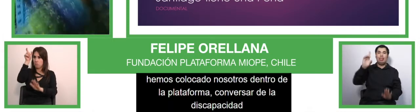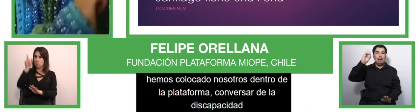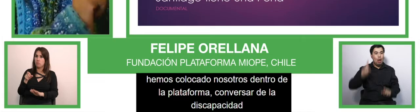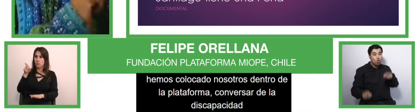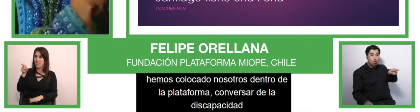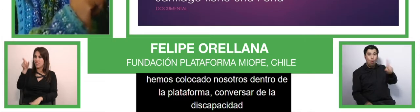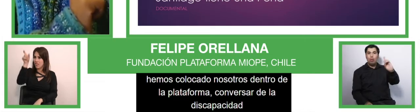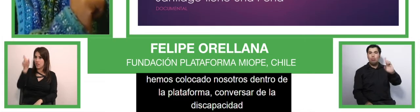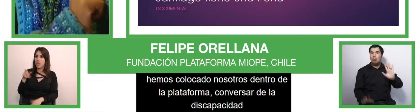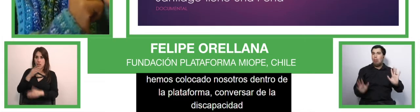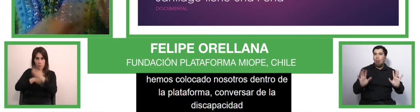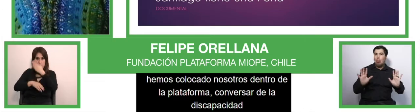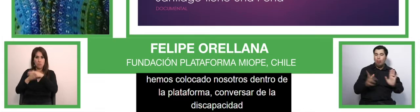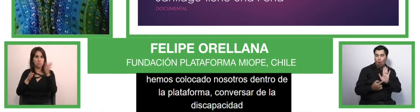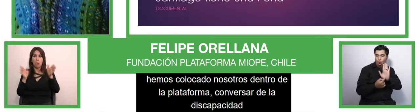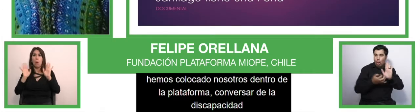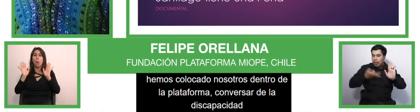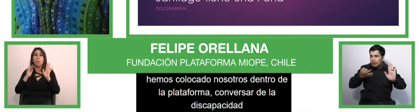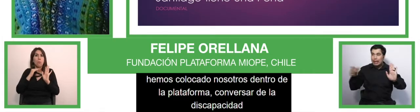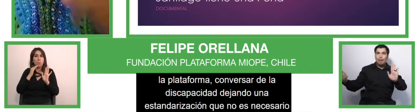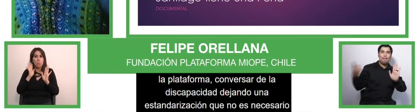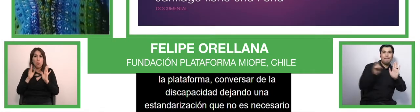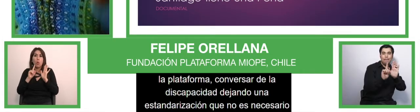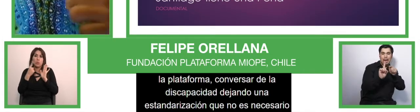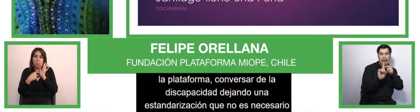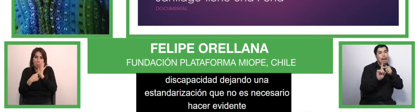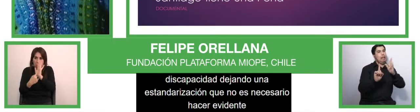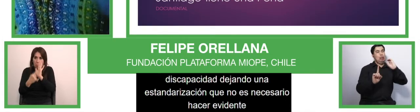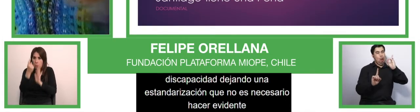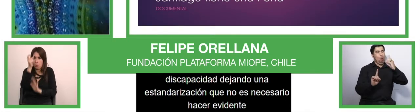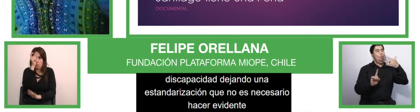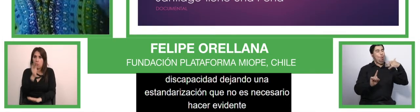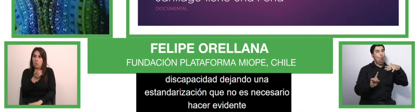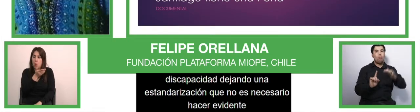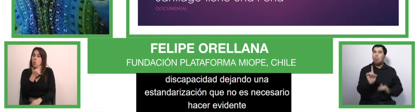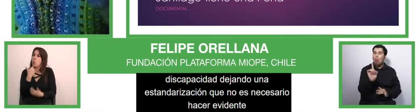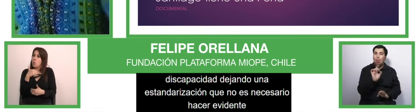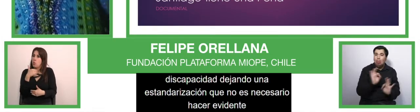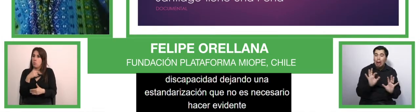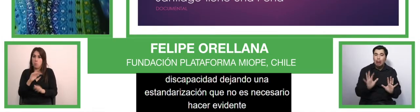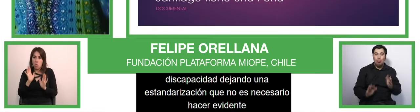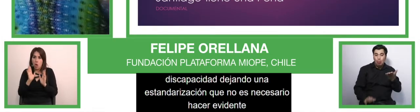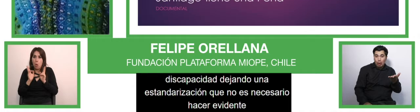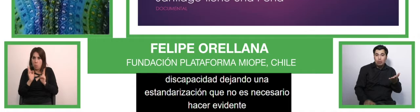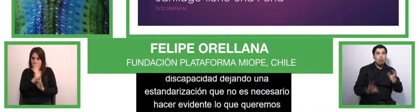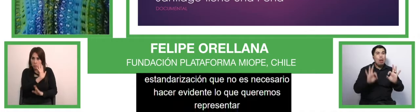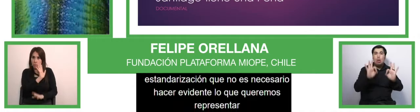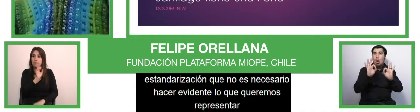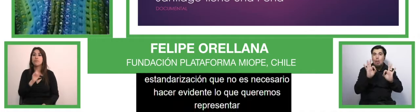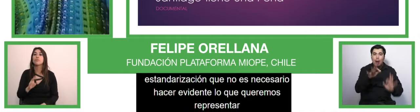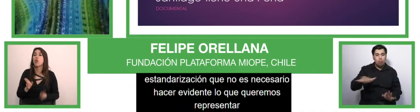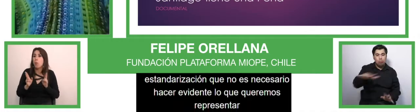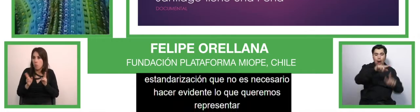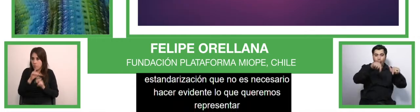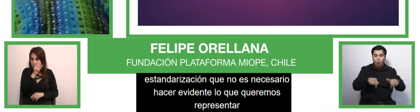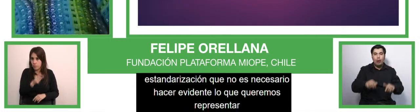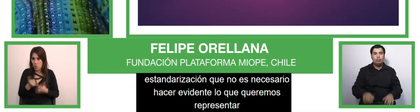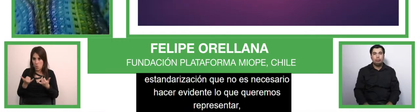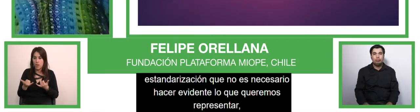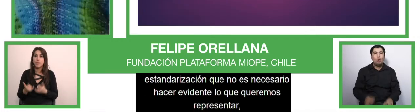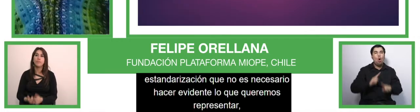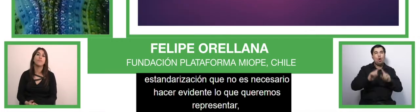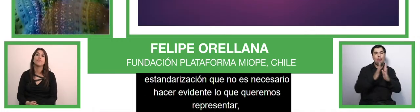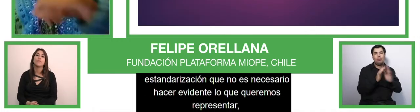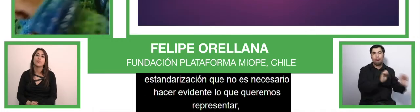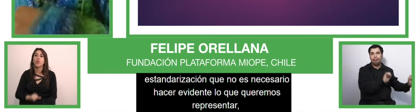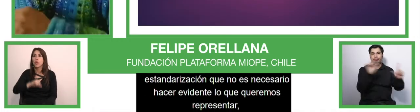necesariamente evidente lo que queremos representar. ¿Por qué? Porque también es parte del cotidiano. Pasemos a la siguiente lámina, por favor.